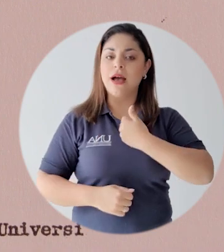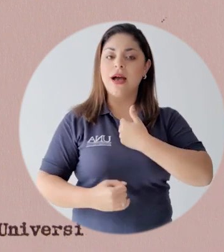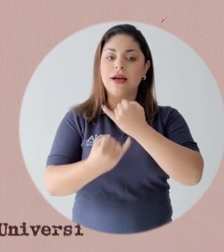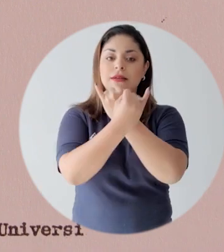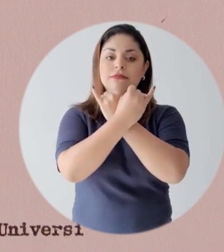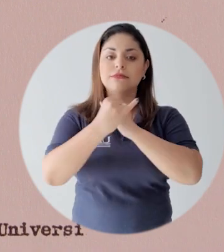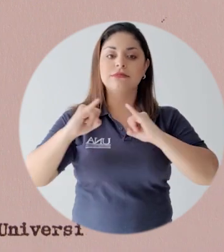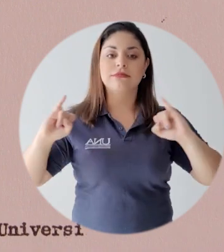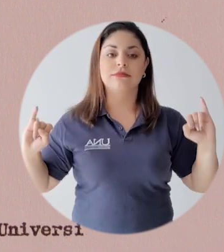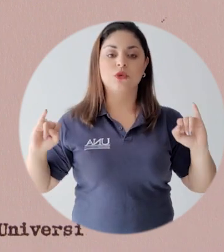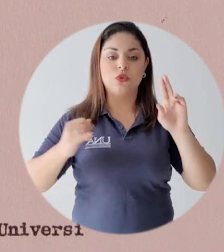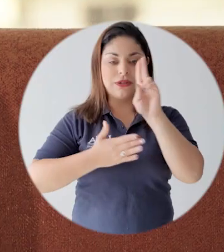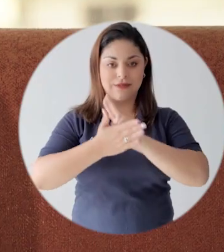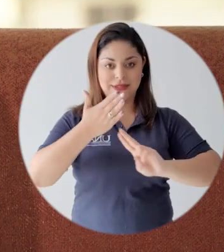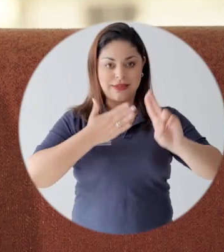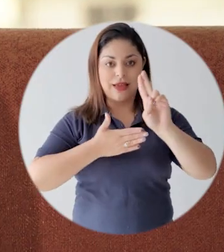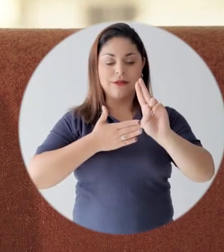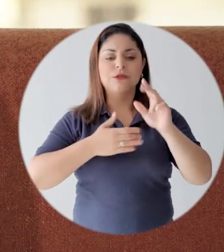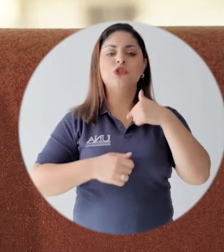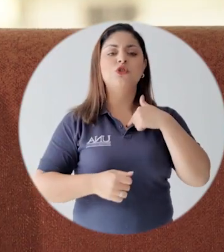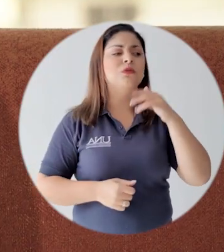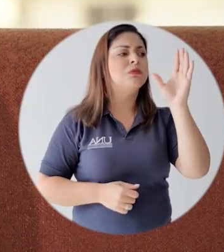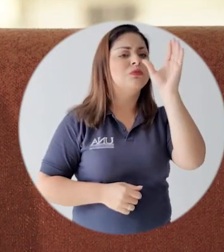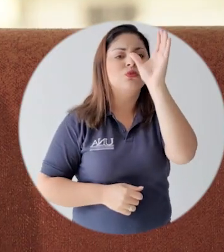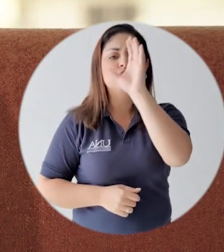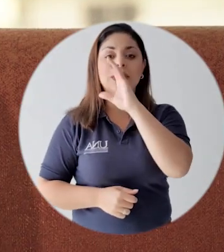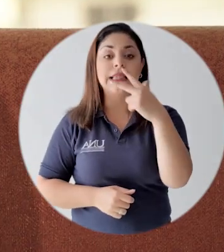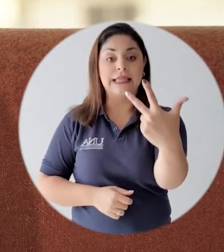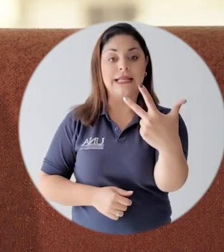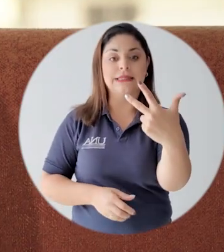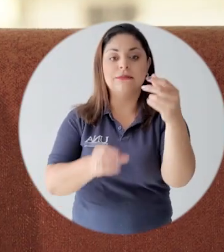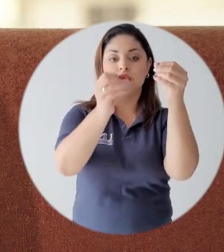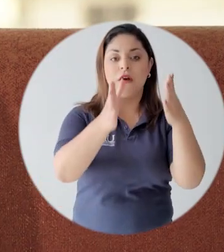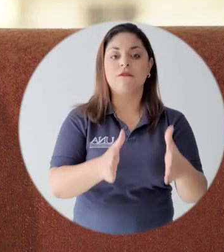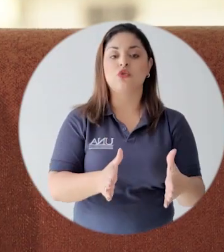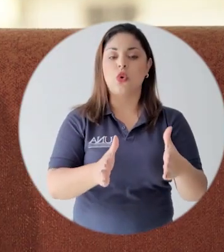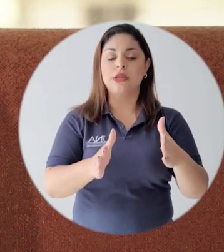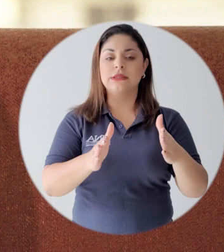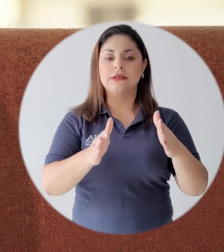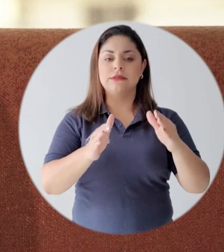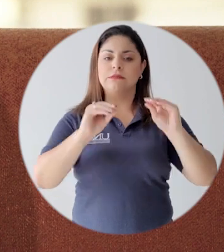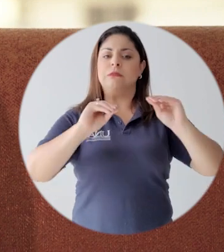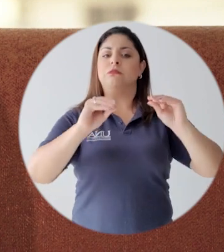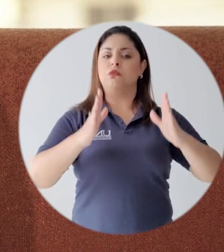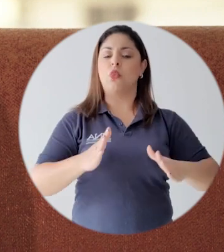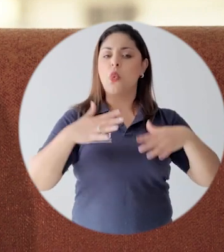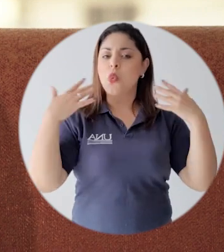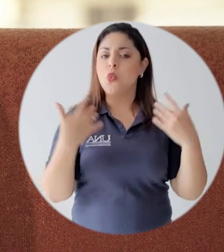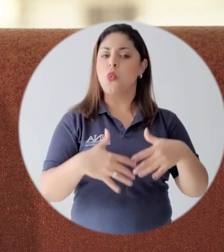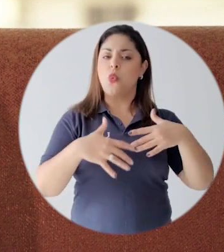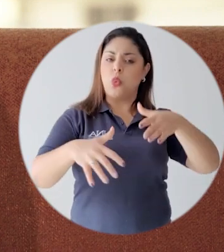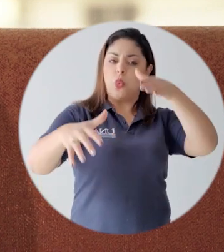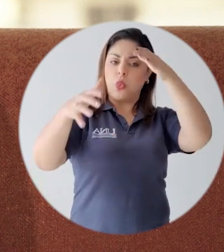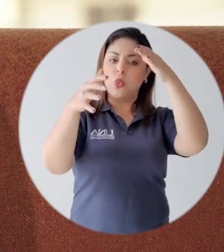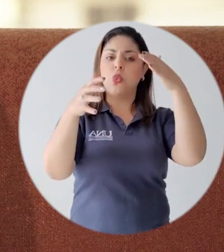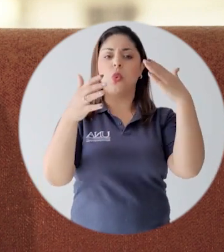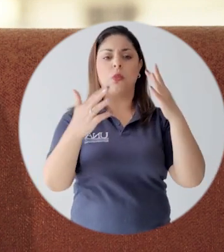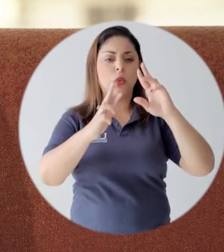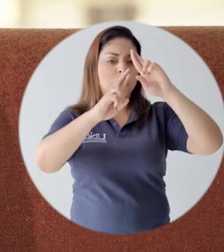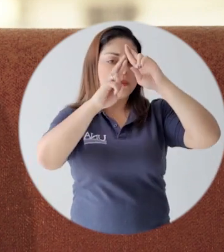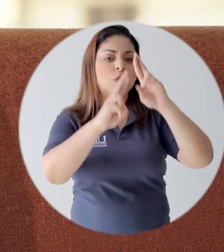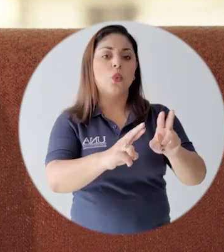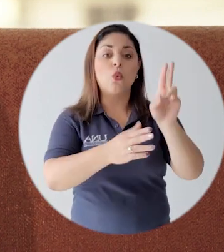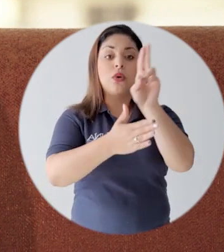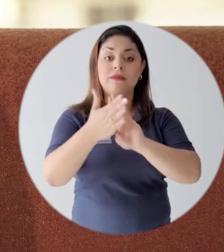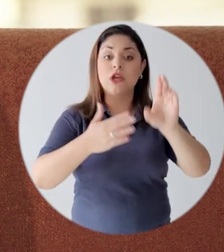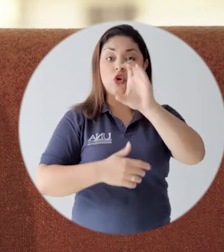autonomía universitaria. Entonces busqué 3 profesores académicos muy prestigiosos, muy respetados de la